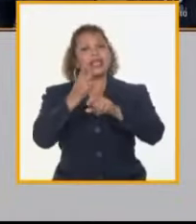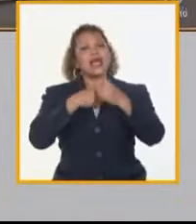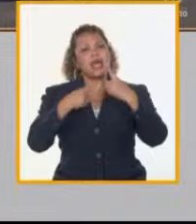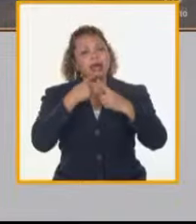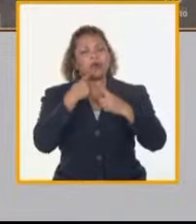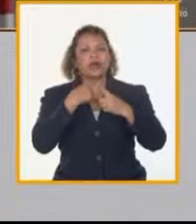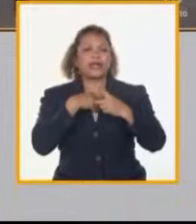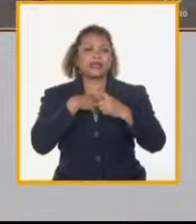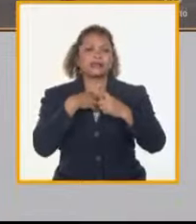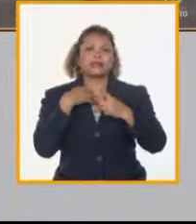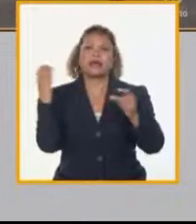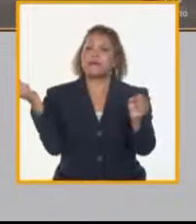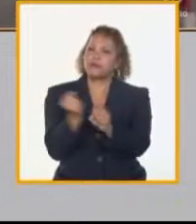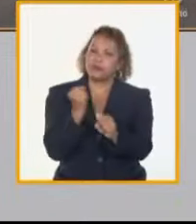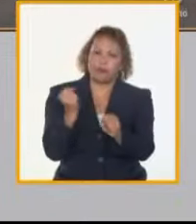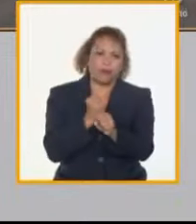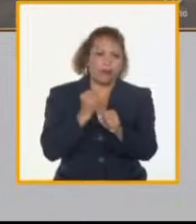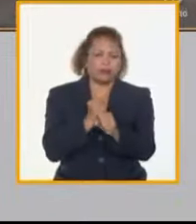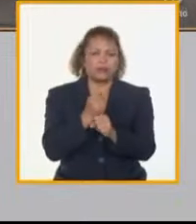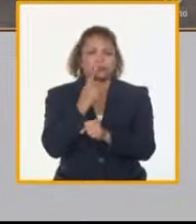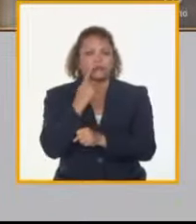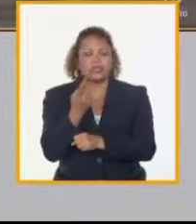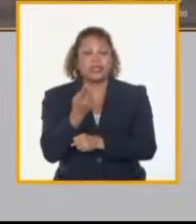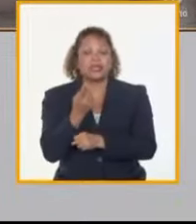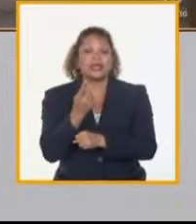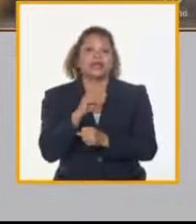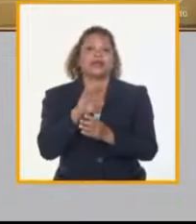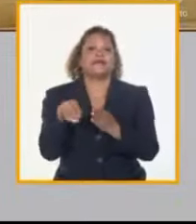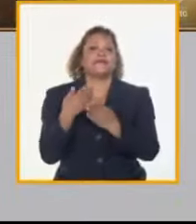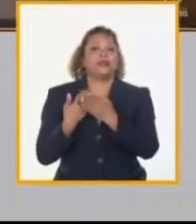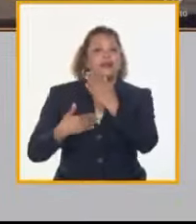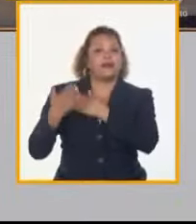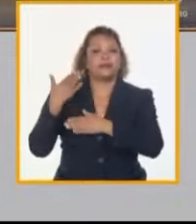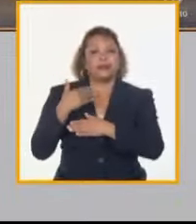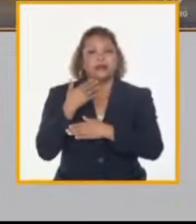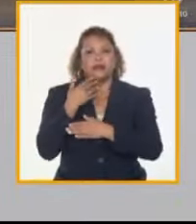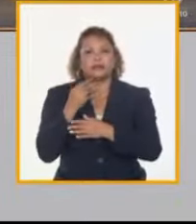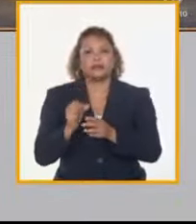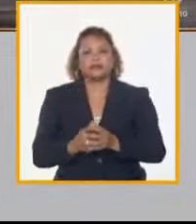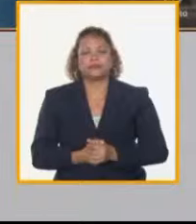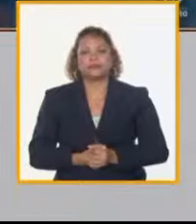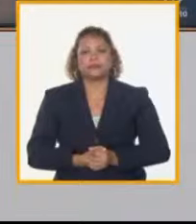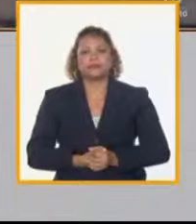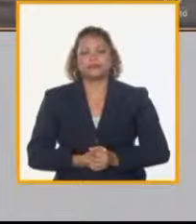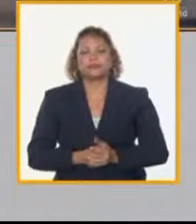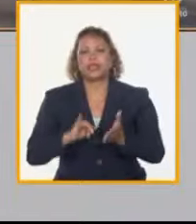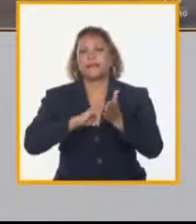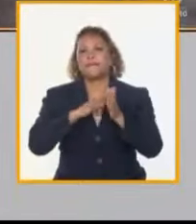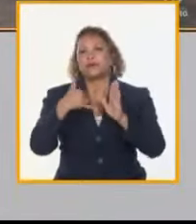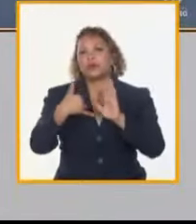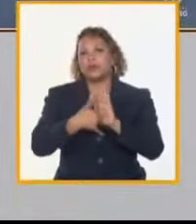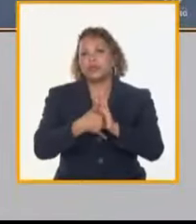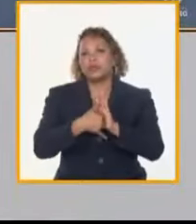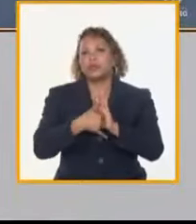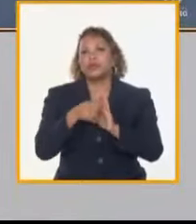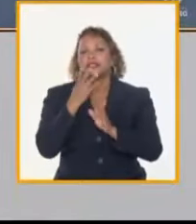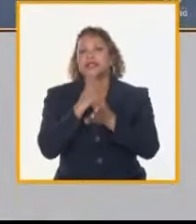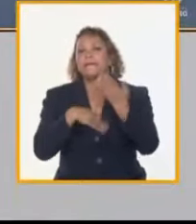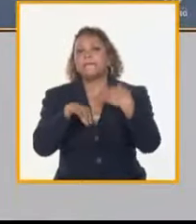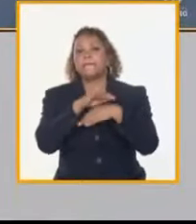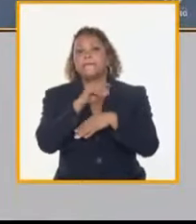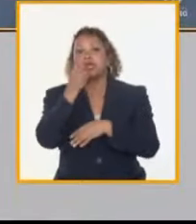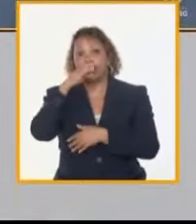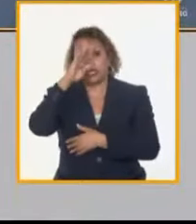trabajando. En los últimos tiempos, en la página o en el proyecto de desafío del ministro, hemos dado